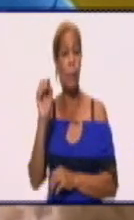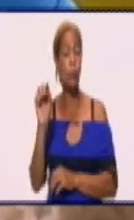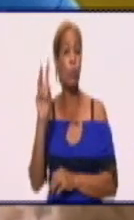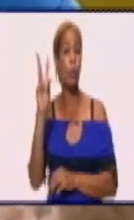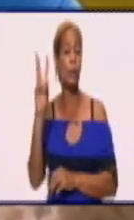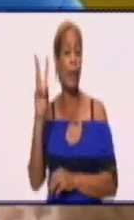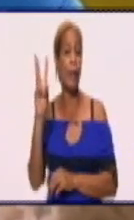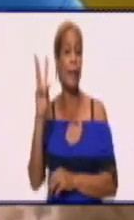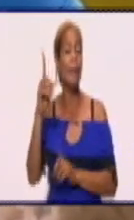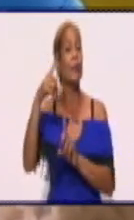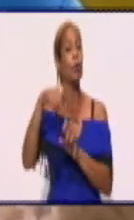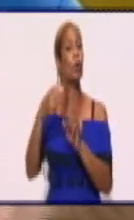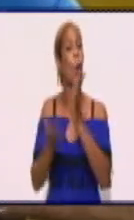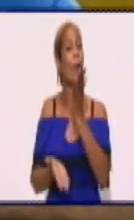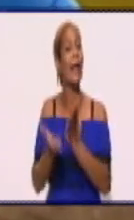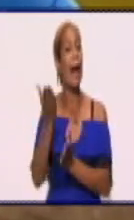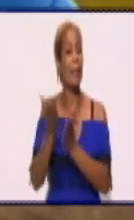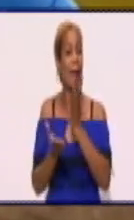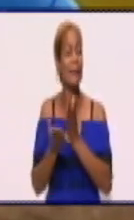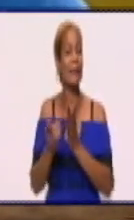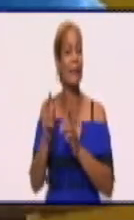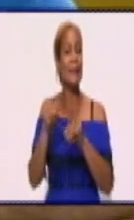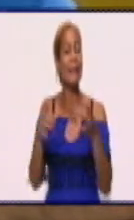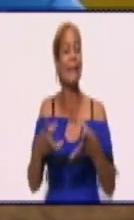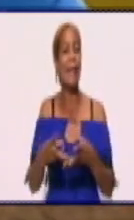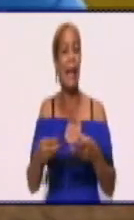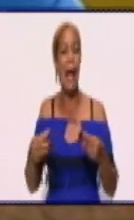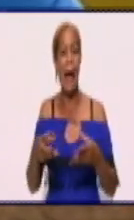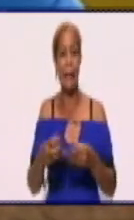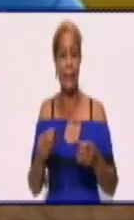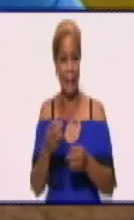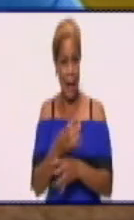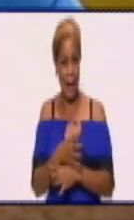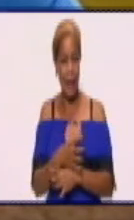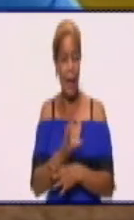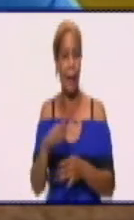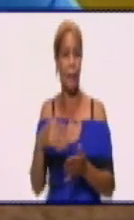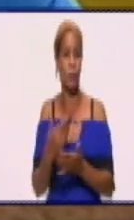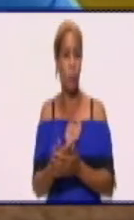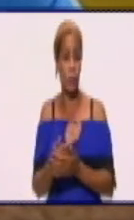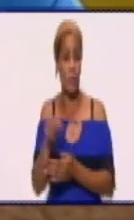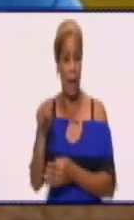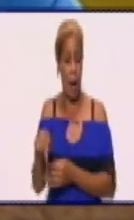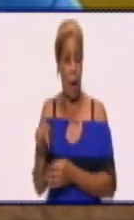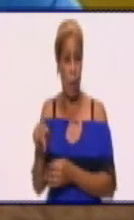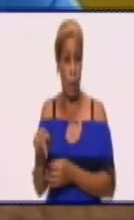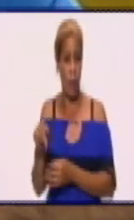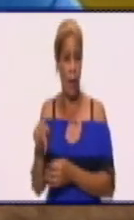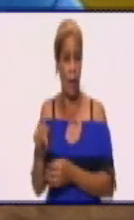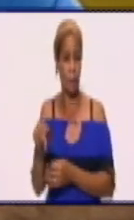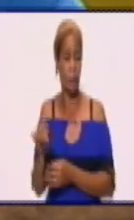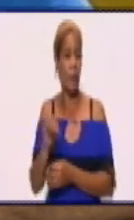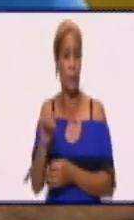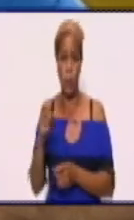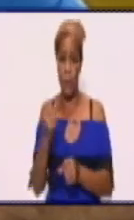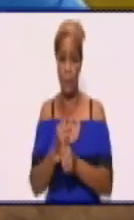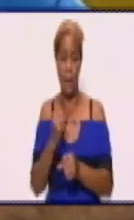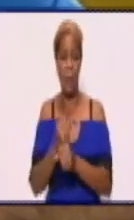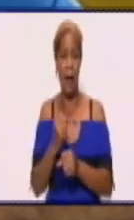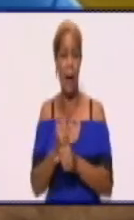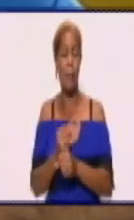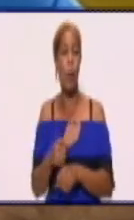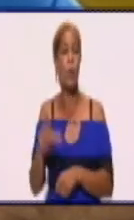diarias. Actualmente, en el mes que culminó, trabajamos con un consumo, al igual que se comportó durante todo el año,